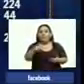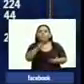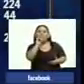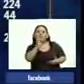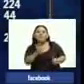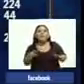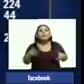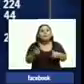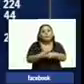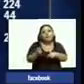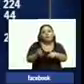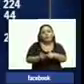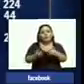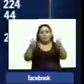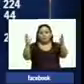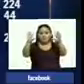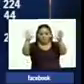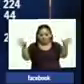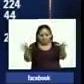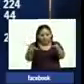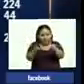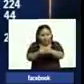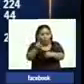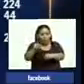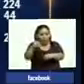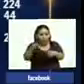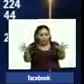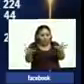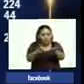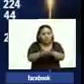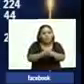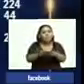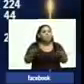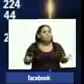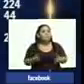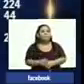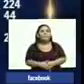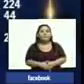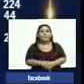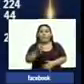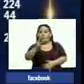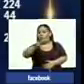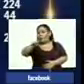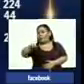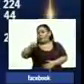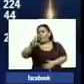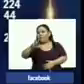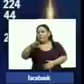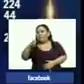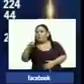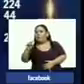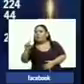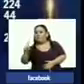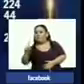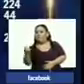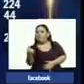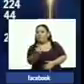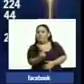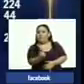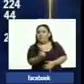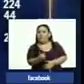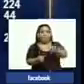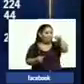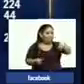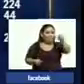hablando entonces de un total en el año de 2,301 personas en el